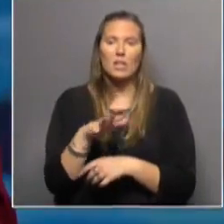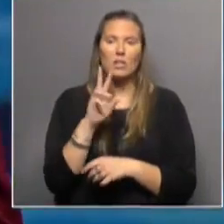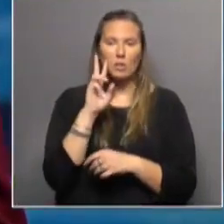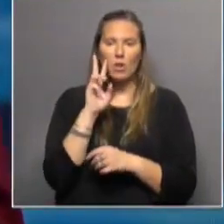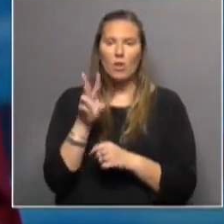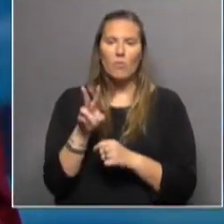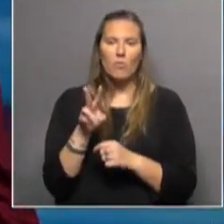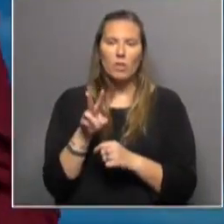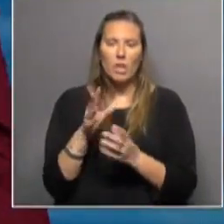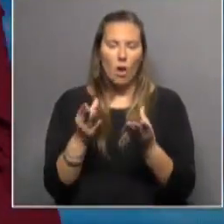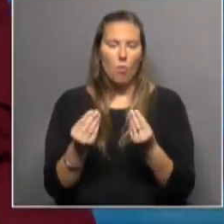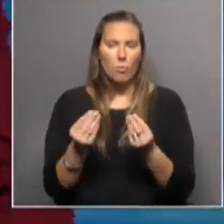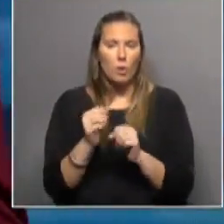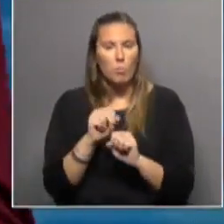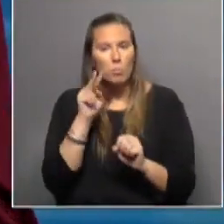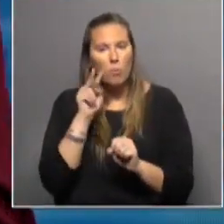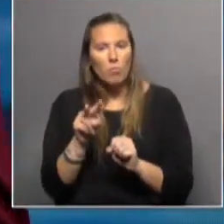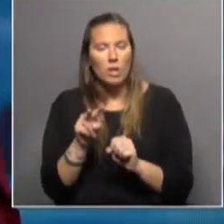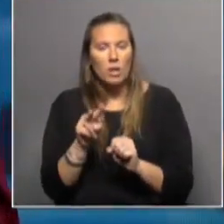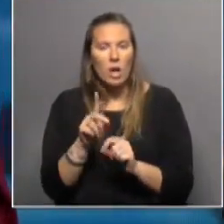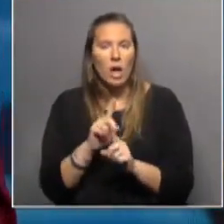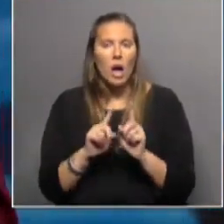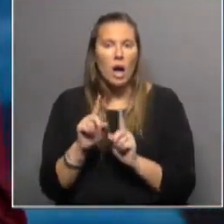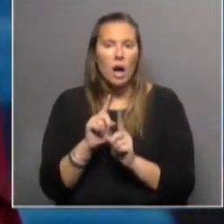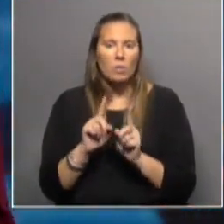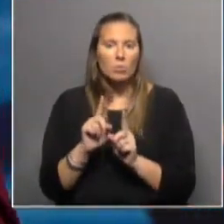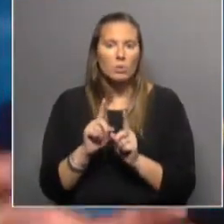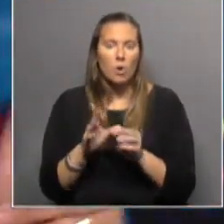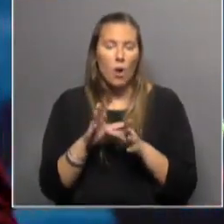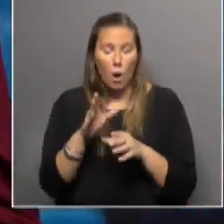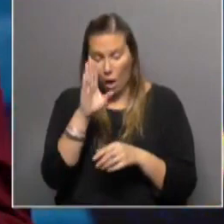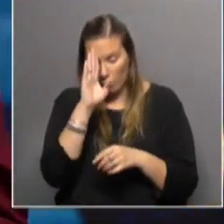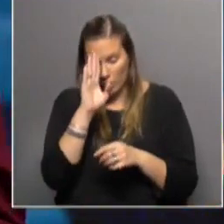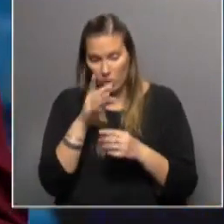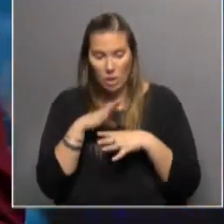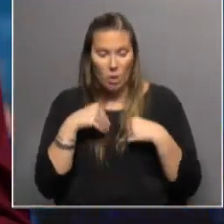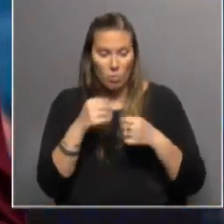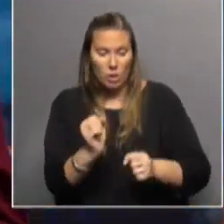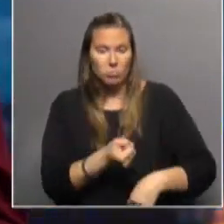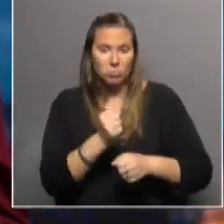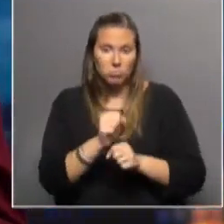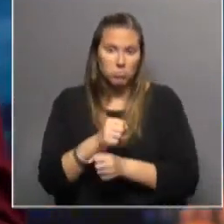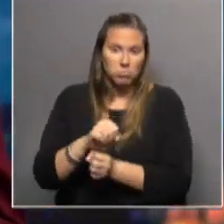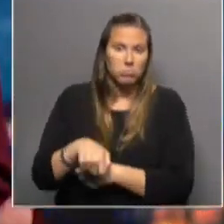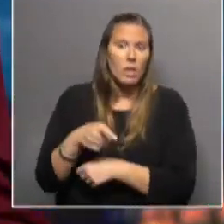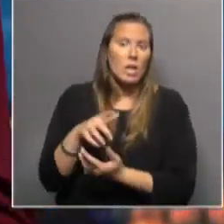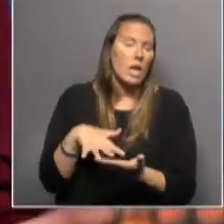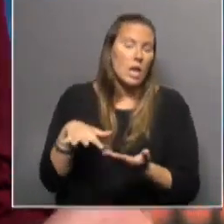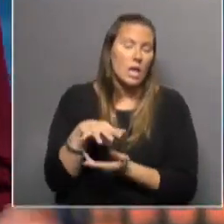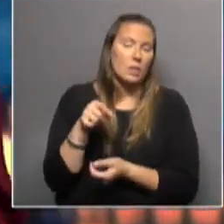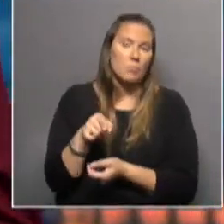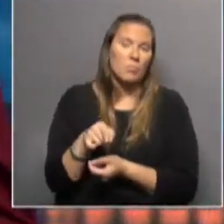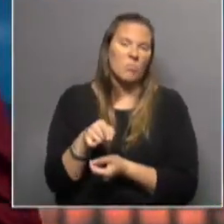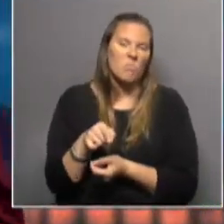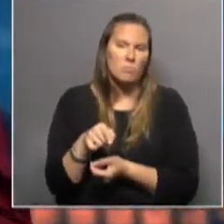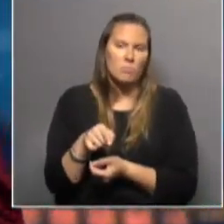veía los humedales y vimos a algunos de los que estaban en la escuela de canotaje pasar por allí mientras estábamos en esa zona, que además,